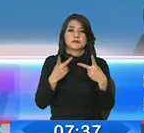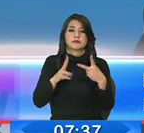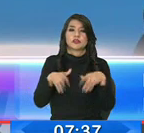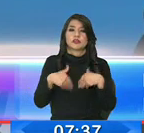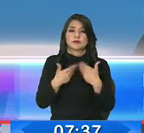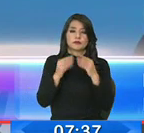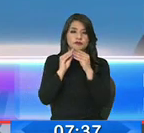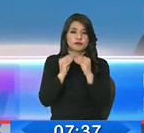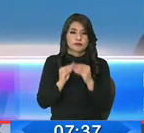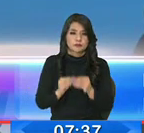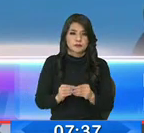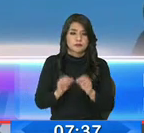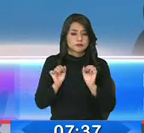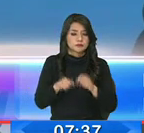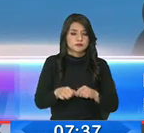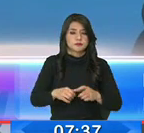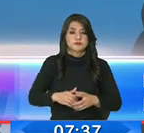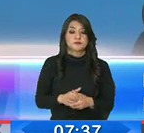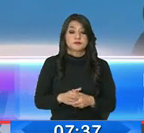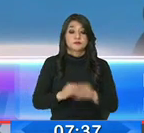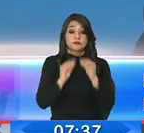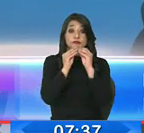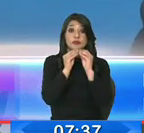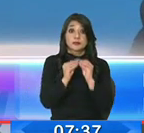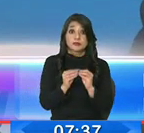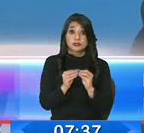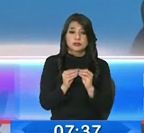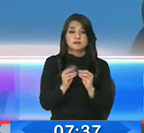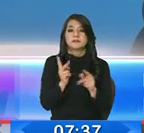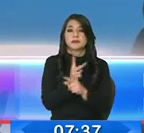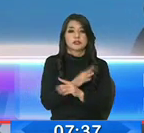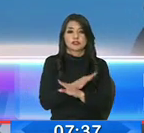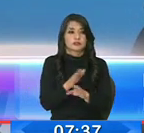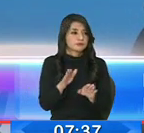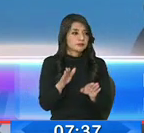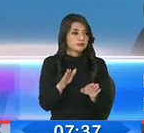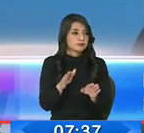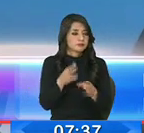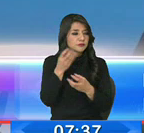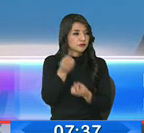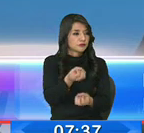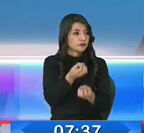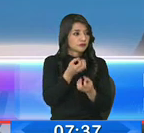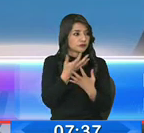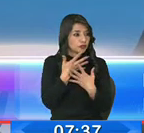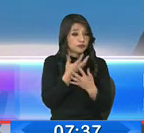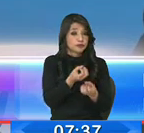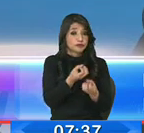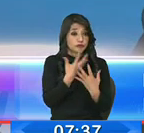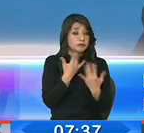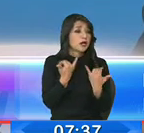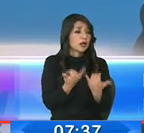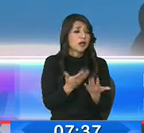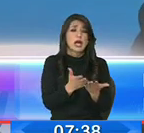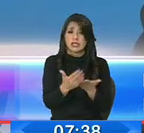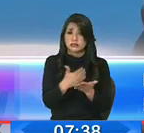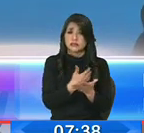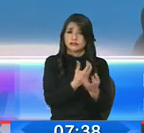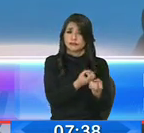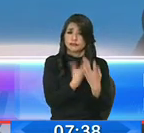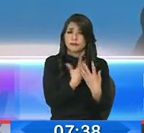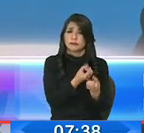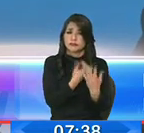formación. En la formación estamos mucho peor que en la información, porque hoy día el acceso, y tendría que ser un